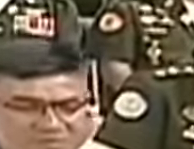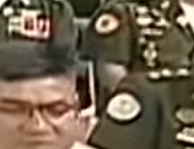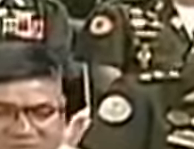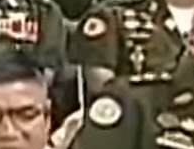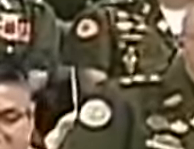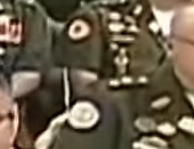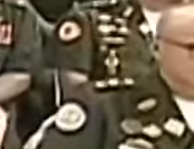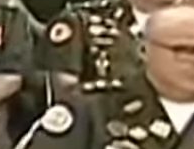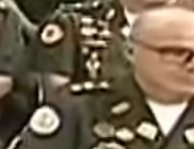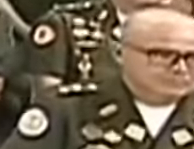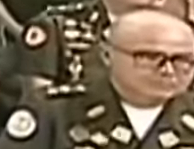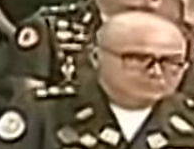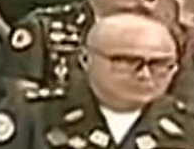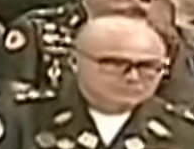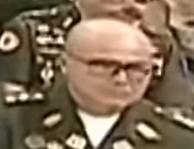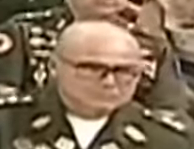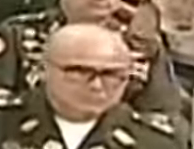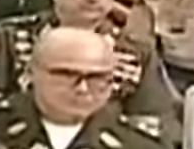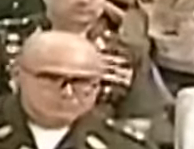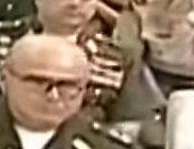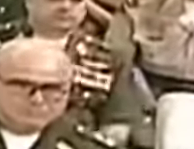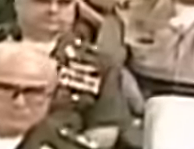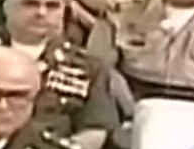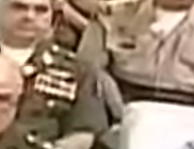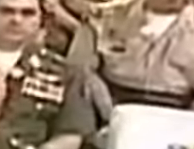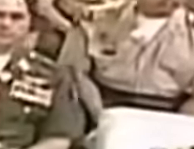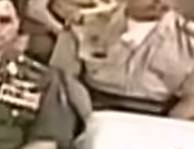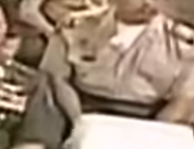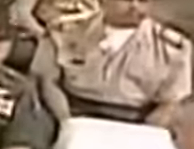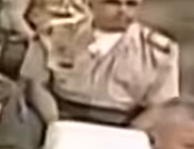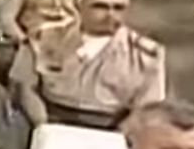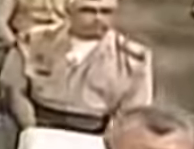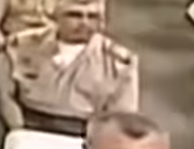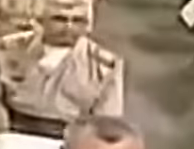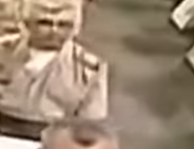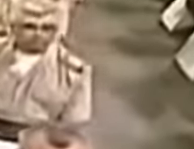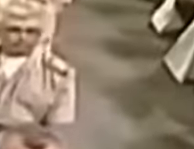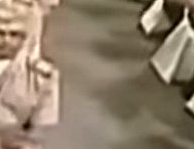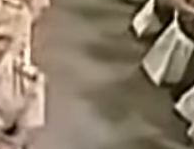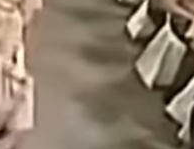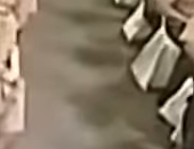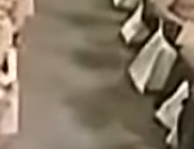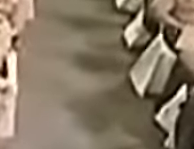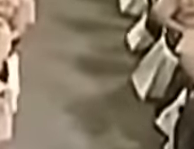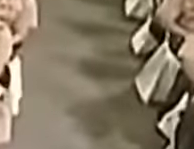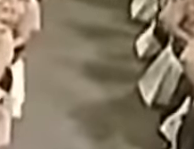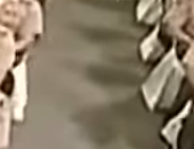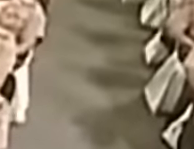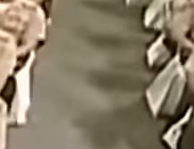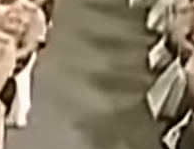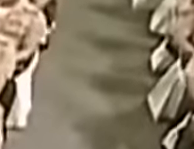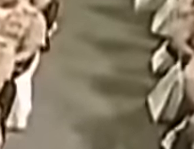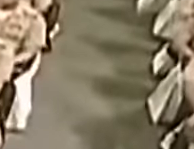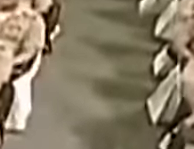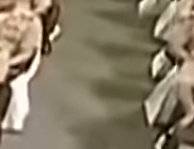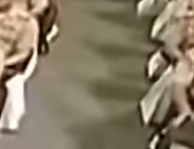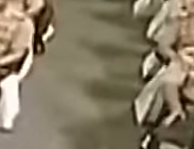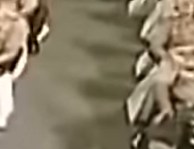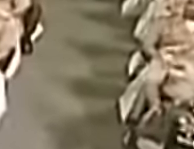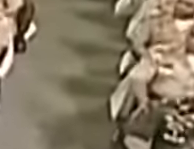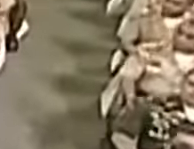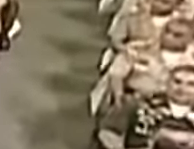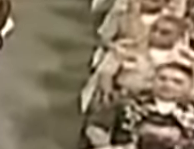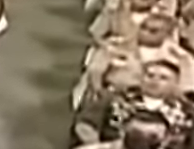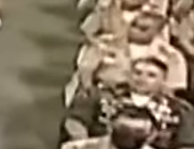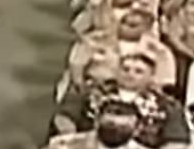pero que también vale, pues, en la doctrina nuestra de preservar nuestros espacios geográficos. Y este fin de semana pasado,